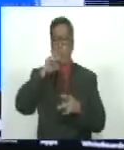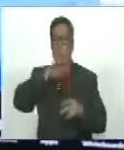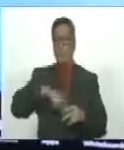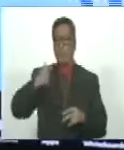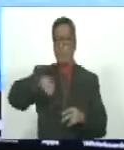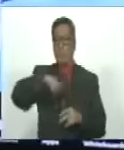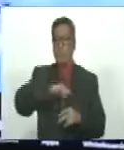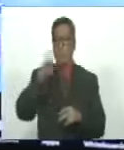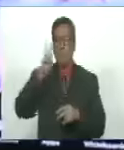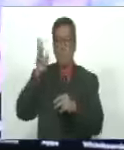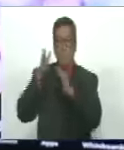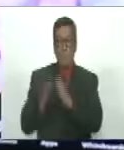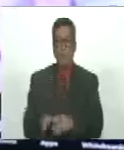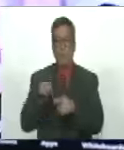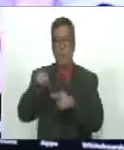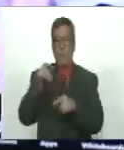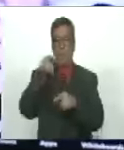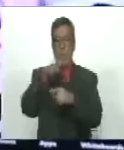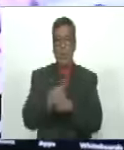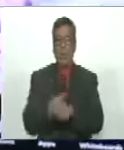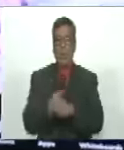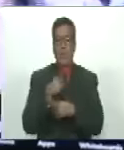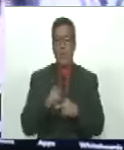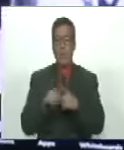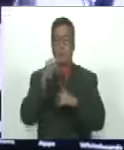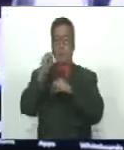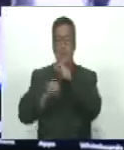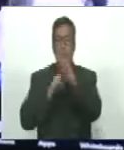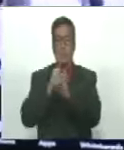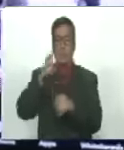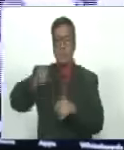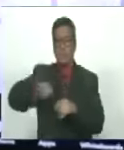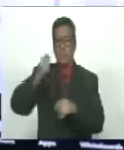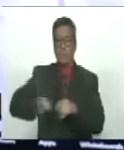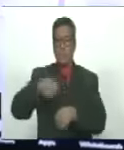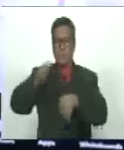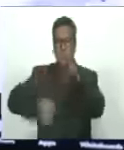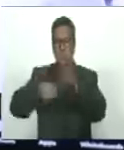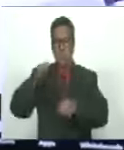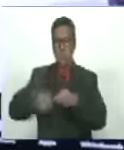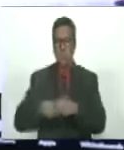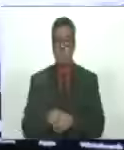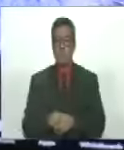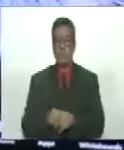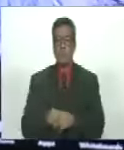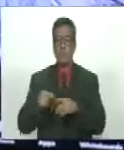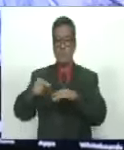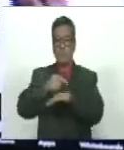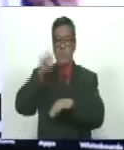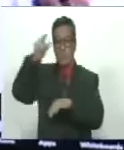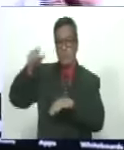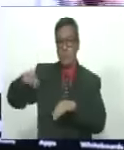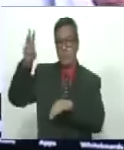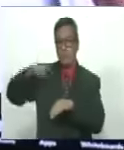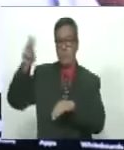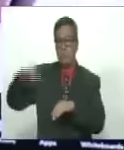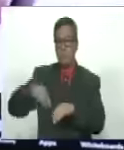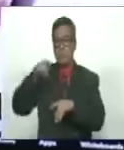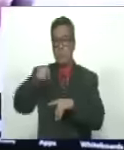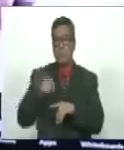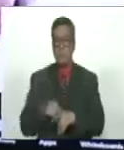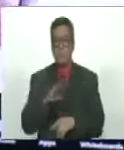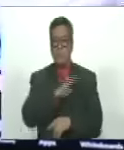de Venezuela sobre la jurisdicción de la Corte Internacional de Justicia. El Estado Guayana Esequiba es una